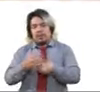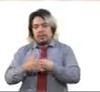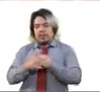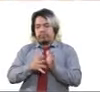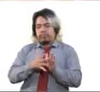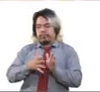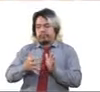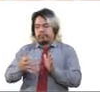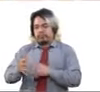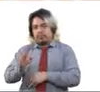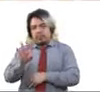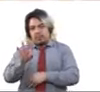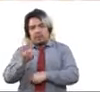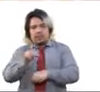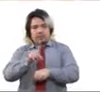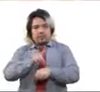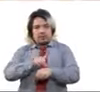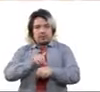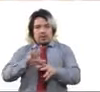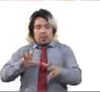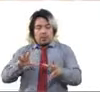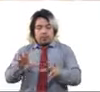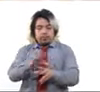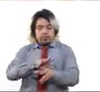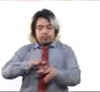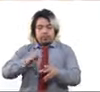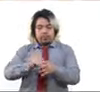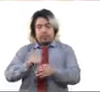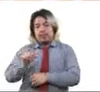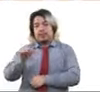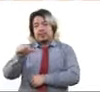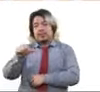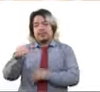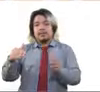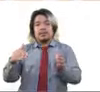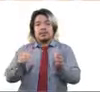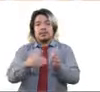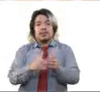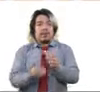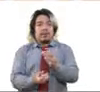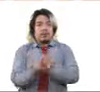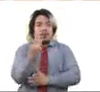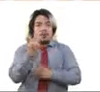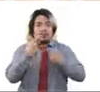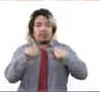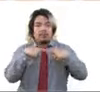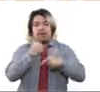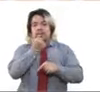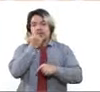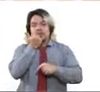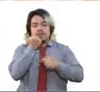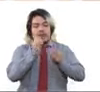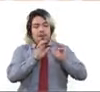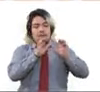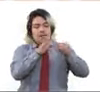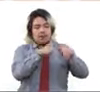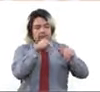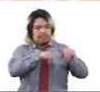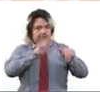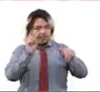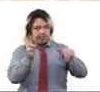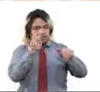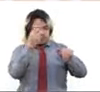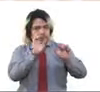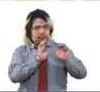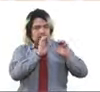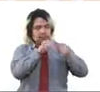alcanzamos la solicitud de 16.000 nuevos registros para formar parte de nuestra comunidad académica. Igual